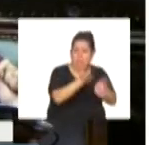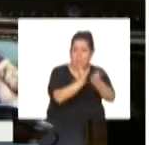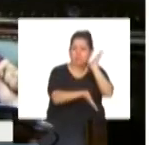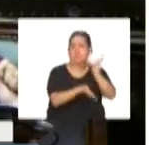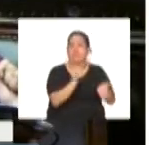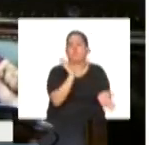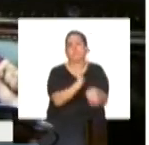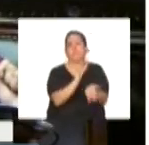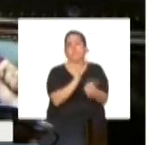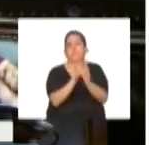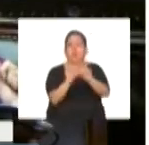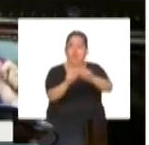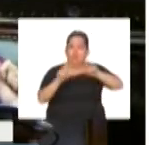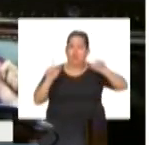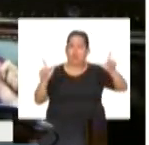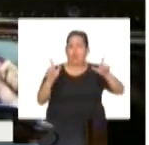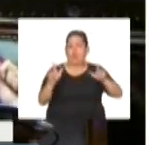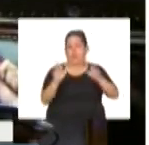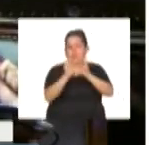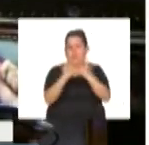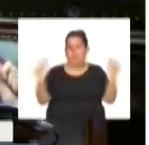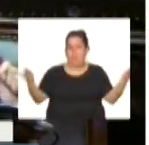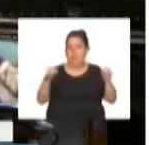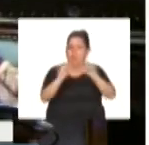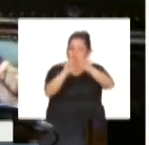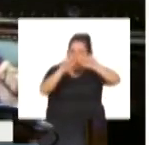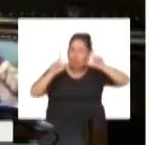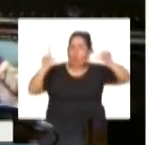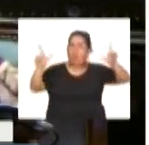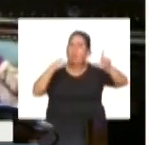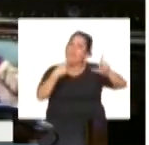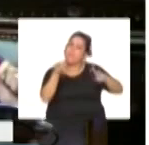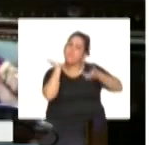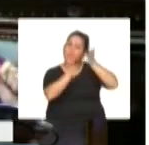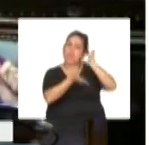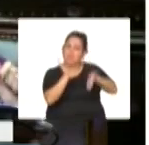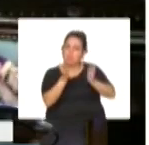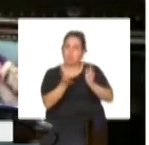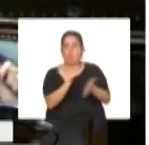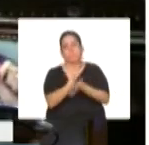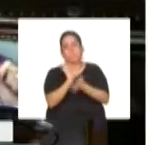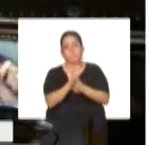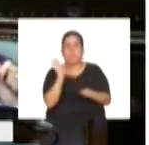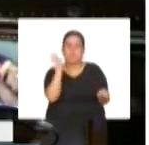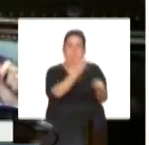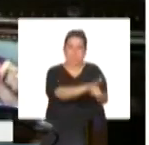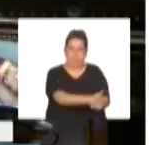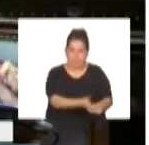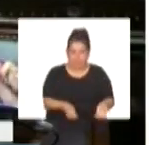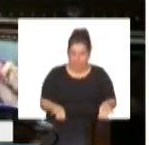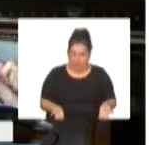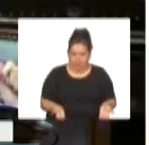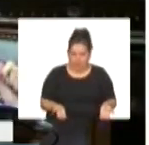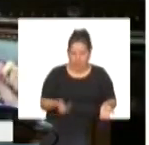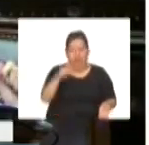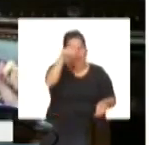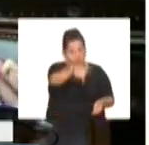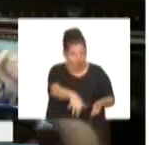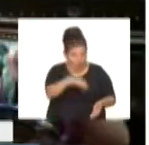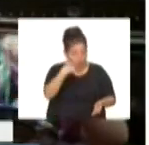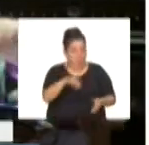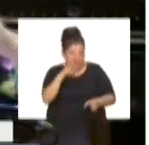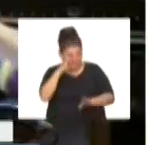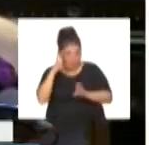es consecuencia del error de no haber sabido integrar al kirchnerismo. Un